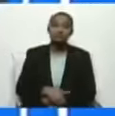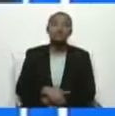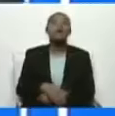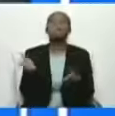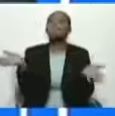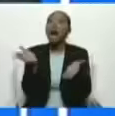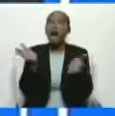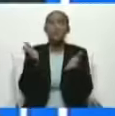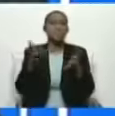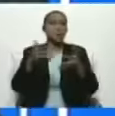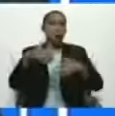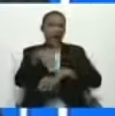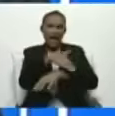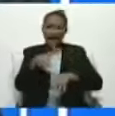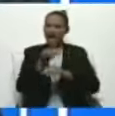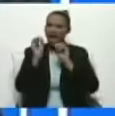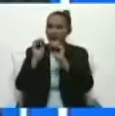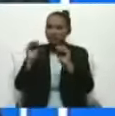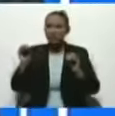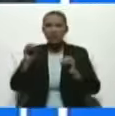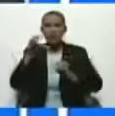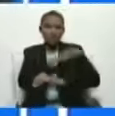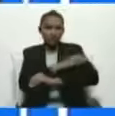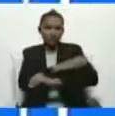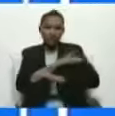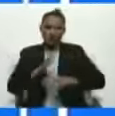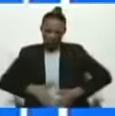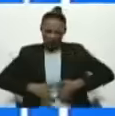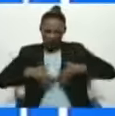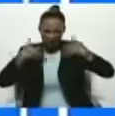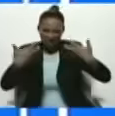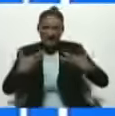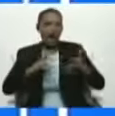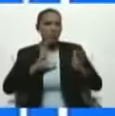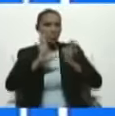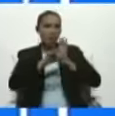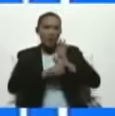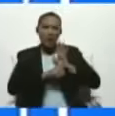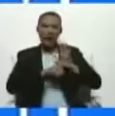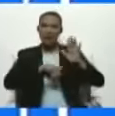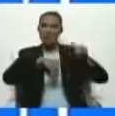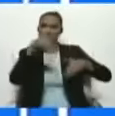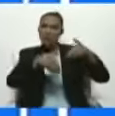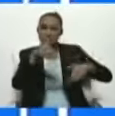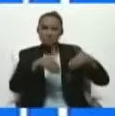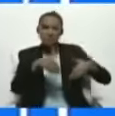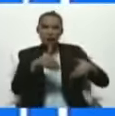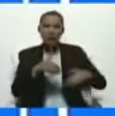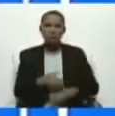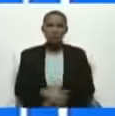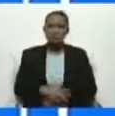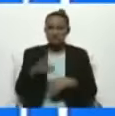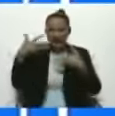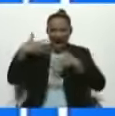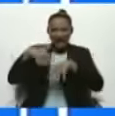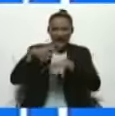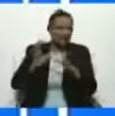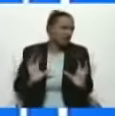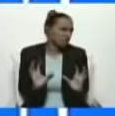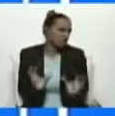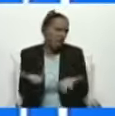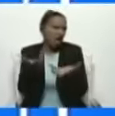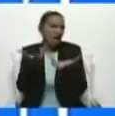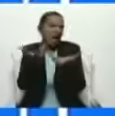Salgan con su arrechera. Nos robaron la elección. Que las calles ardan.